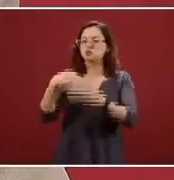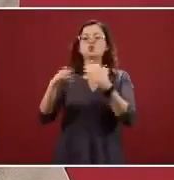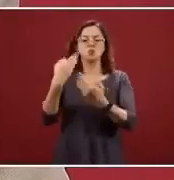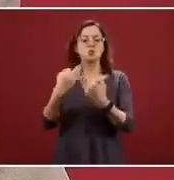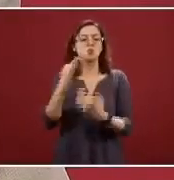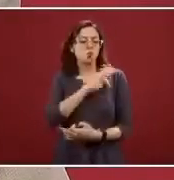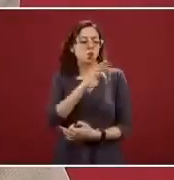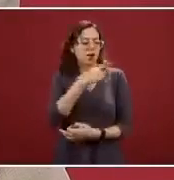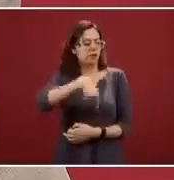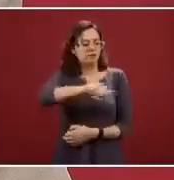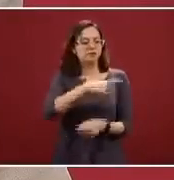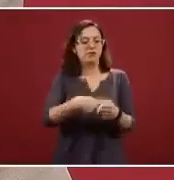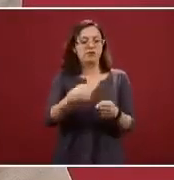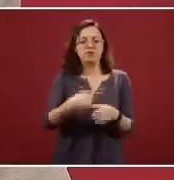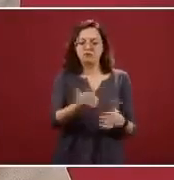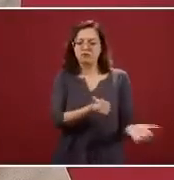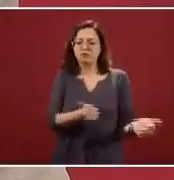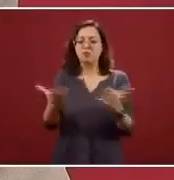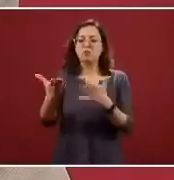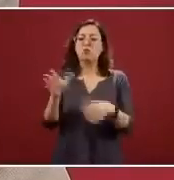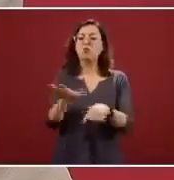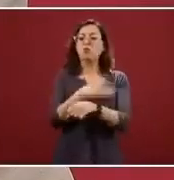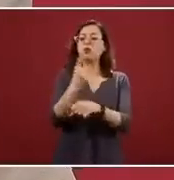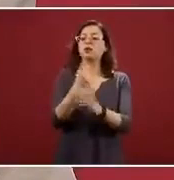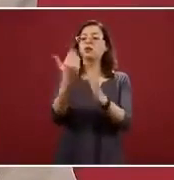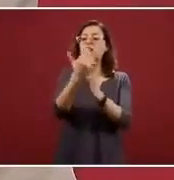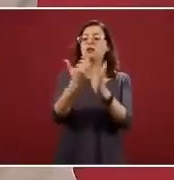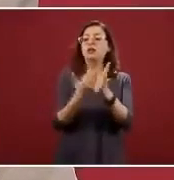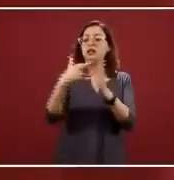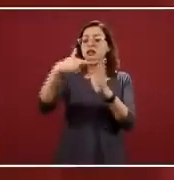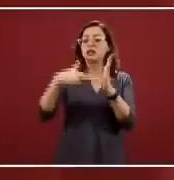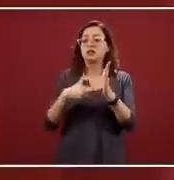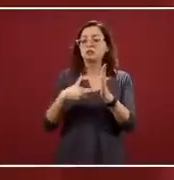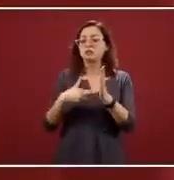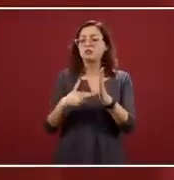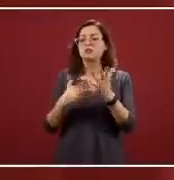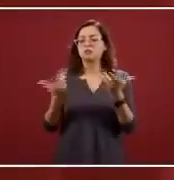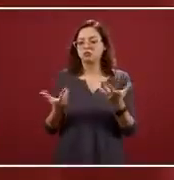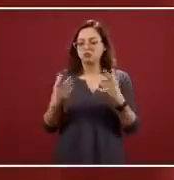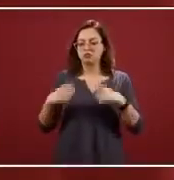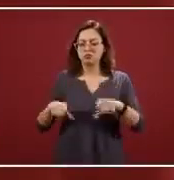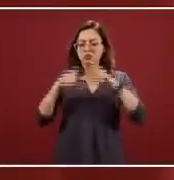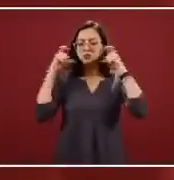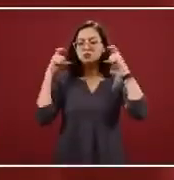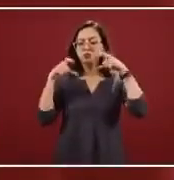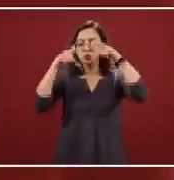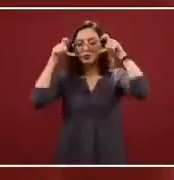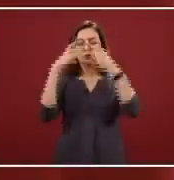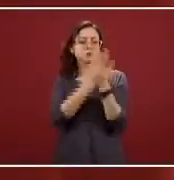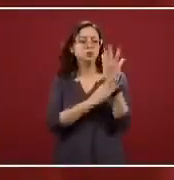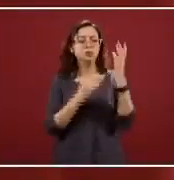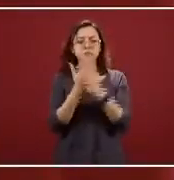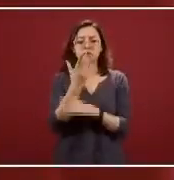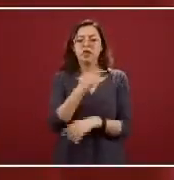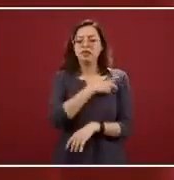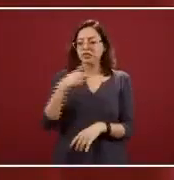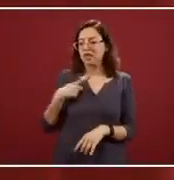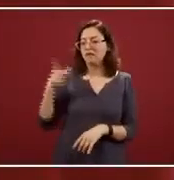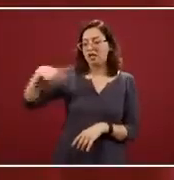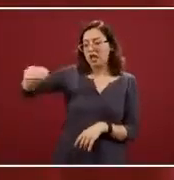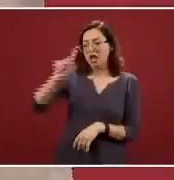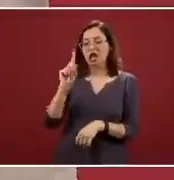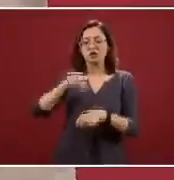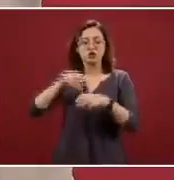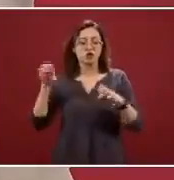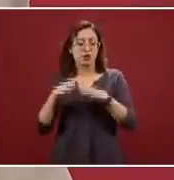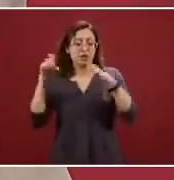estos pacientes, dado que el lineamiento dice el tipo de bioseguridad que debe de usar el paramédico o el chofer y en su